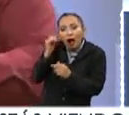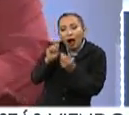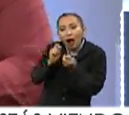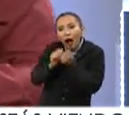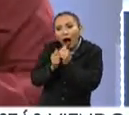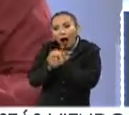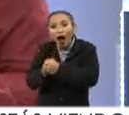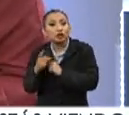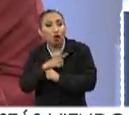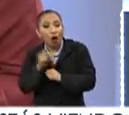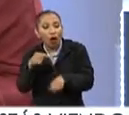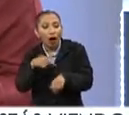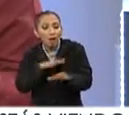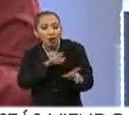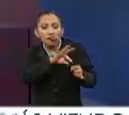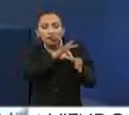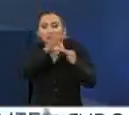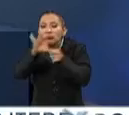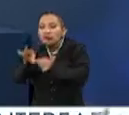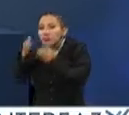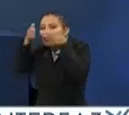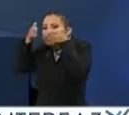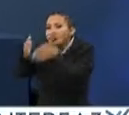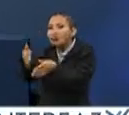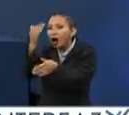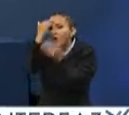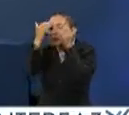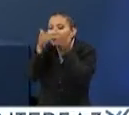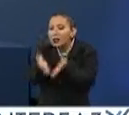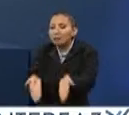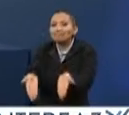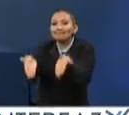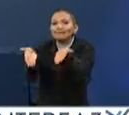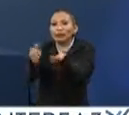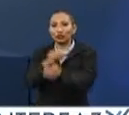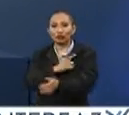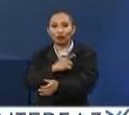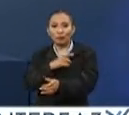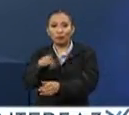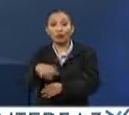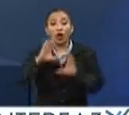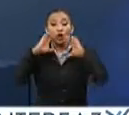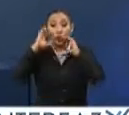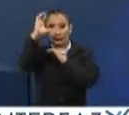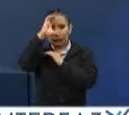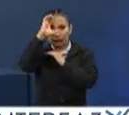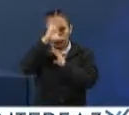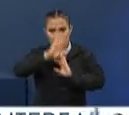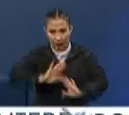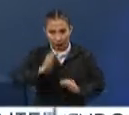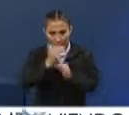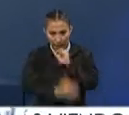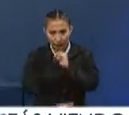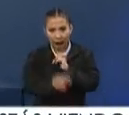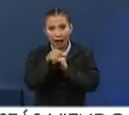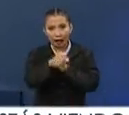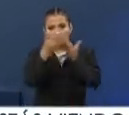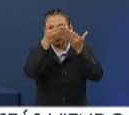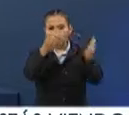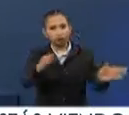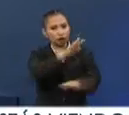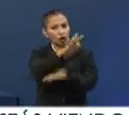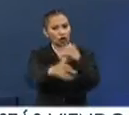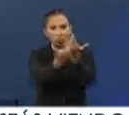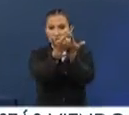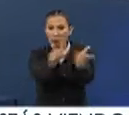Entonces ya nada más hay que enfocar ese conocimiento y guiarlos por el conocimiento. Entonces este club de ciencia, Manuel, ya para finalizar, está abierto a